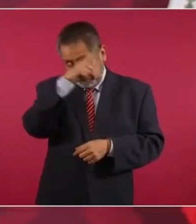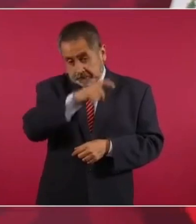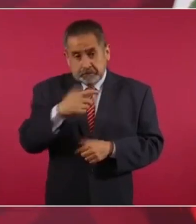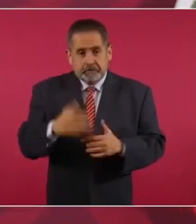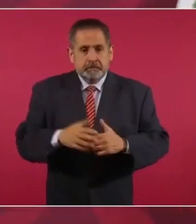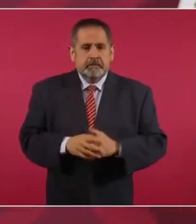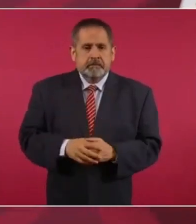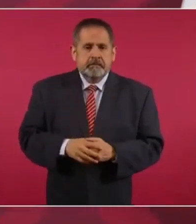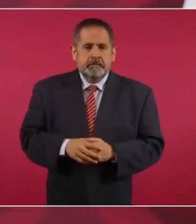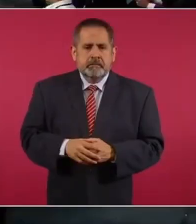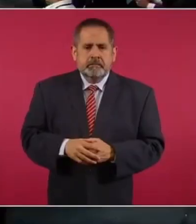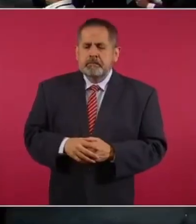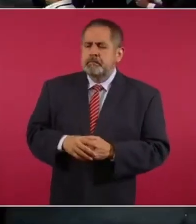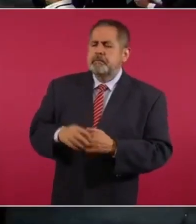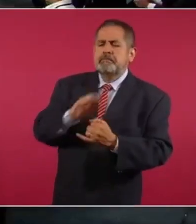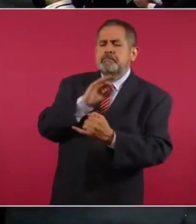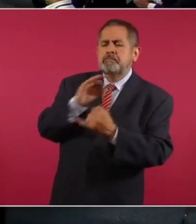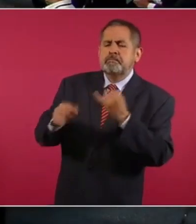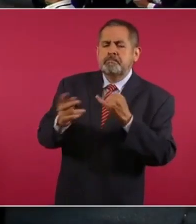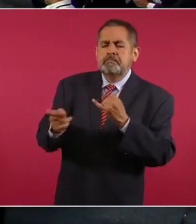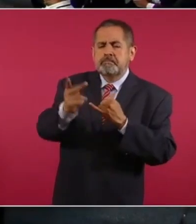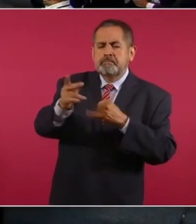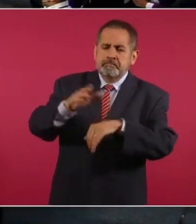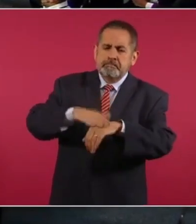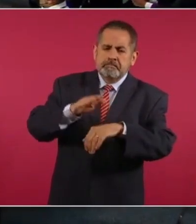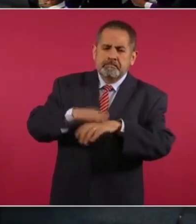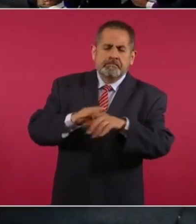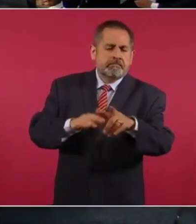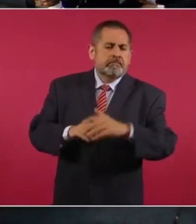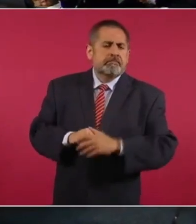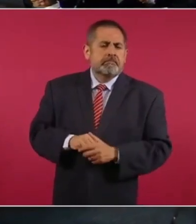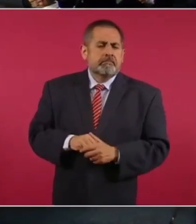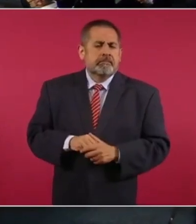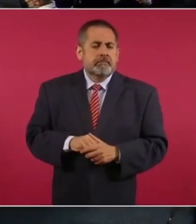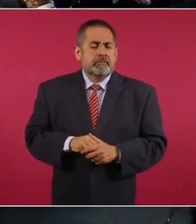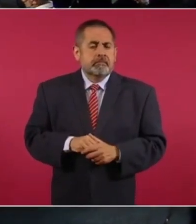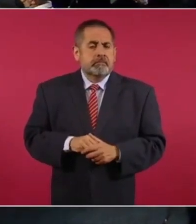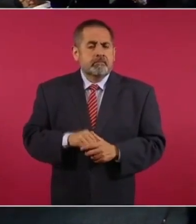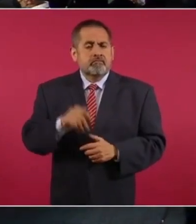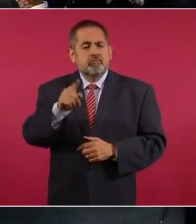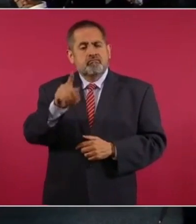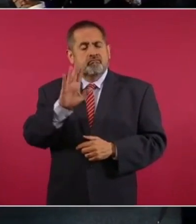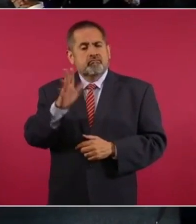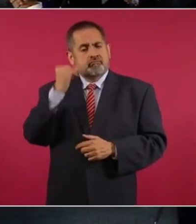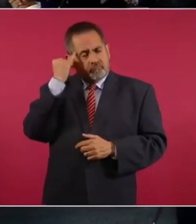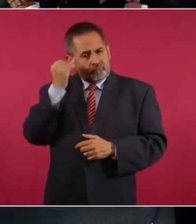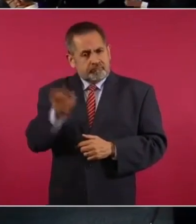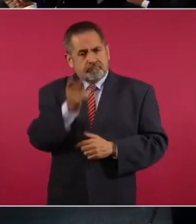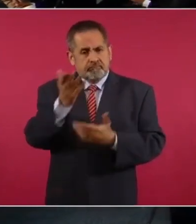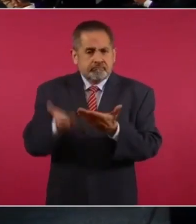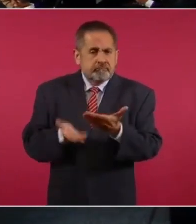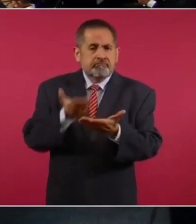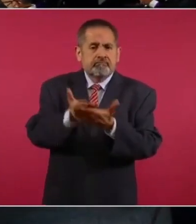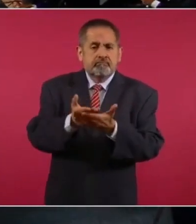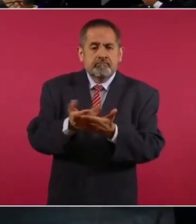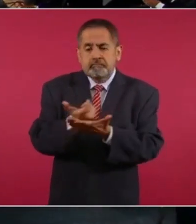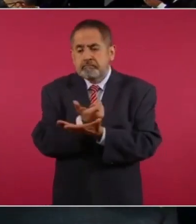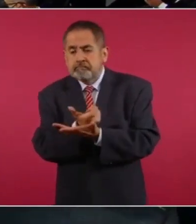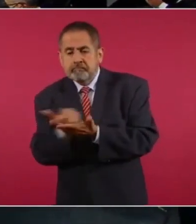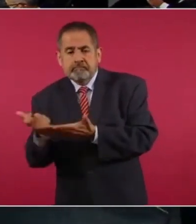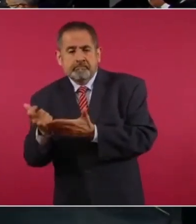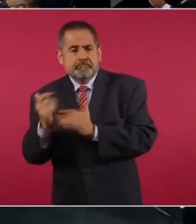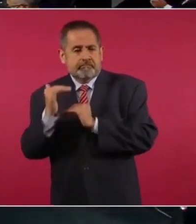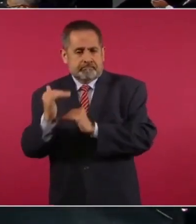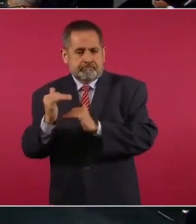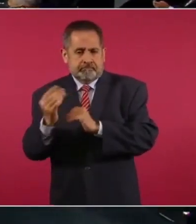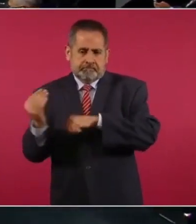Ya para concluir, presidente, nada más, si ya ha fijado una propuesta para el aumento del salario mínimo del